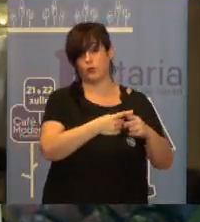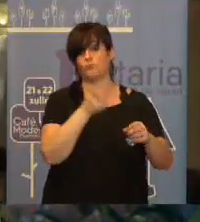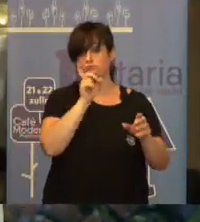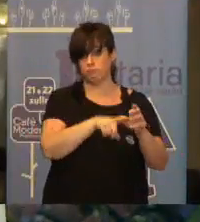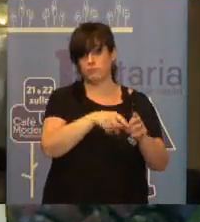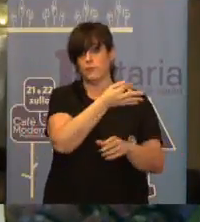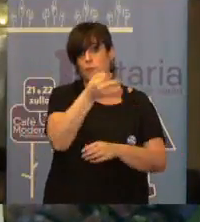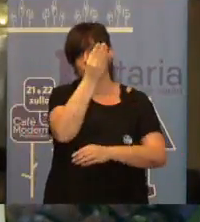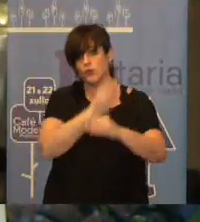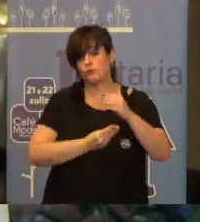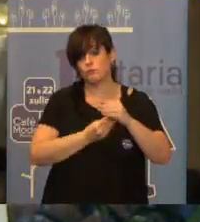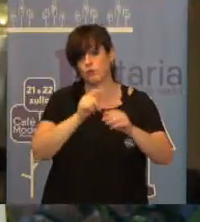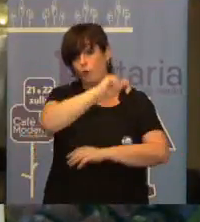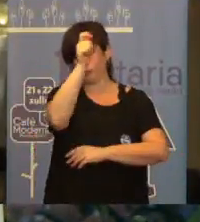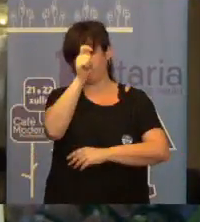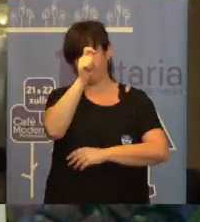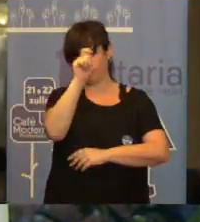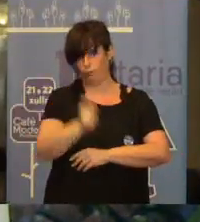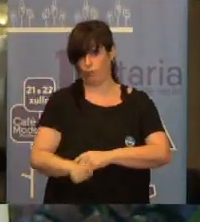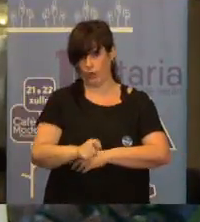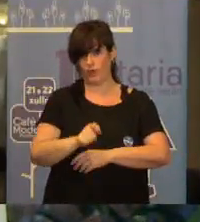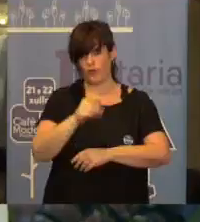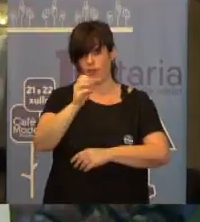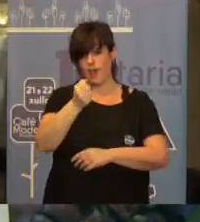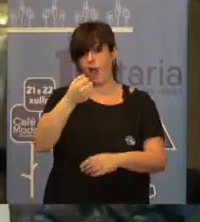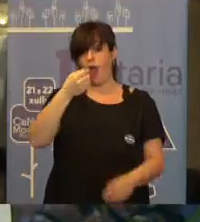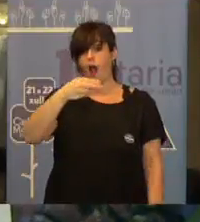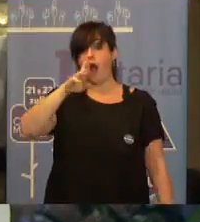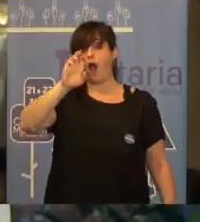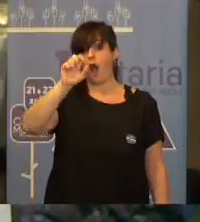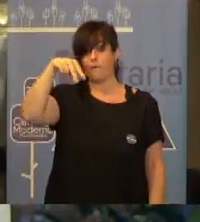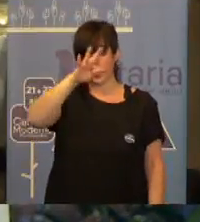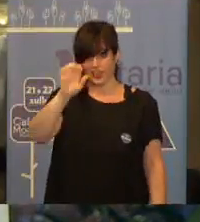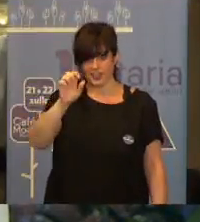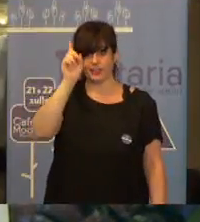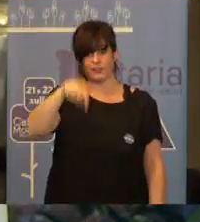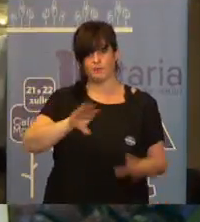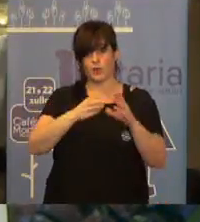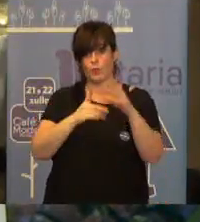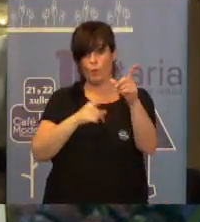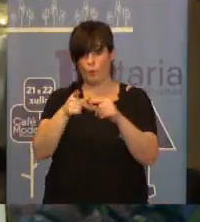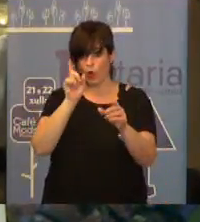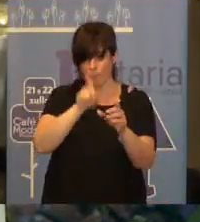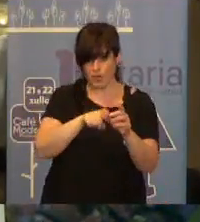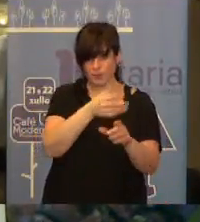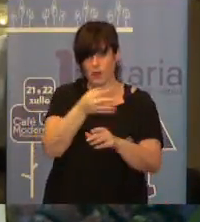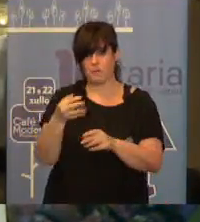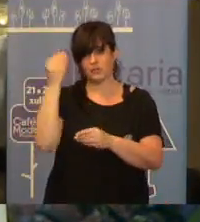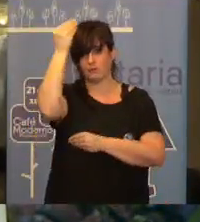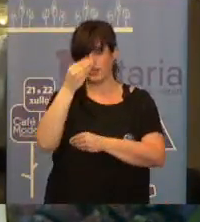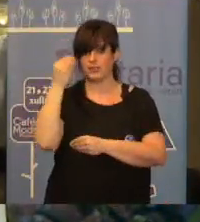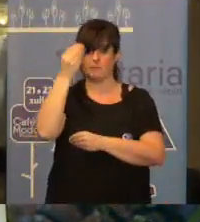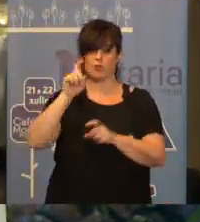Abrente, esa alternativa de innovación dende o BNG, loitadora e pensadora feminista con numerosas achegas neste